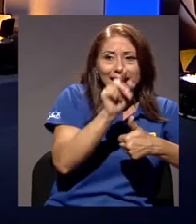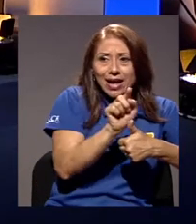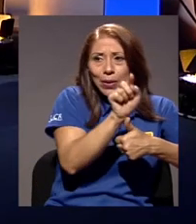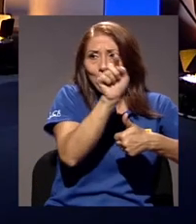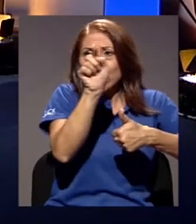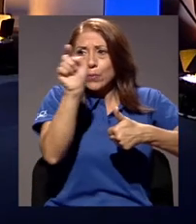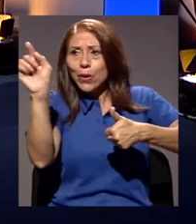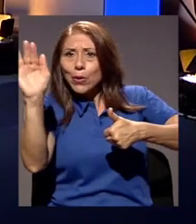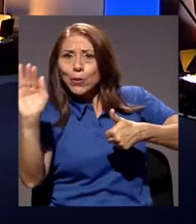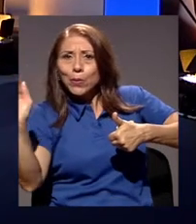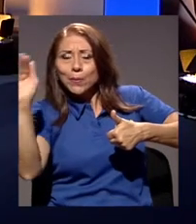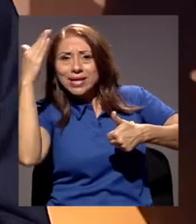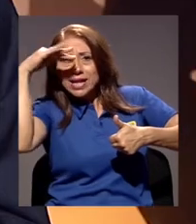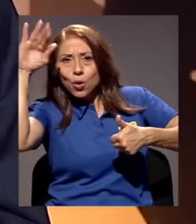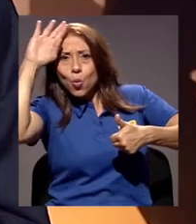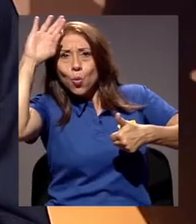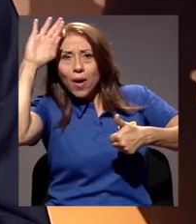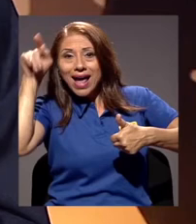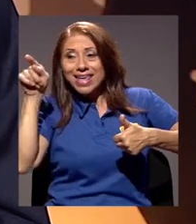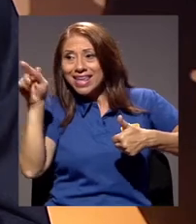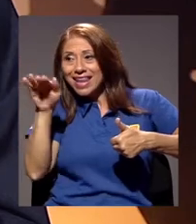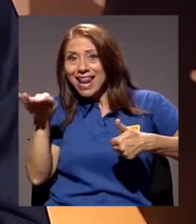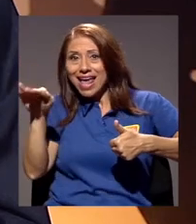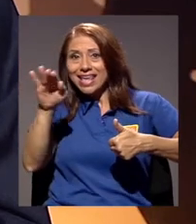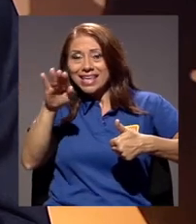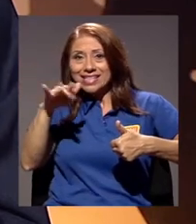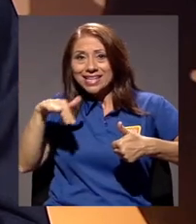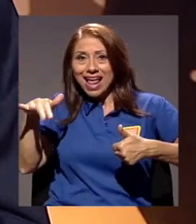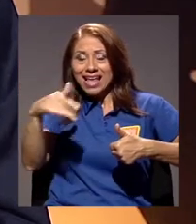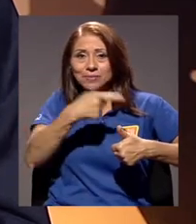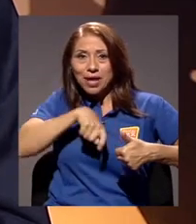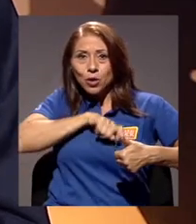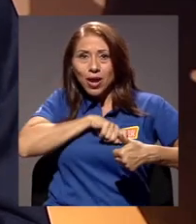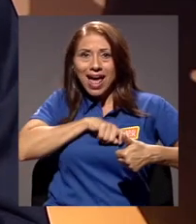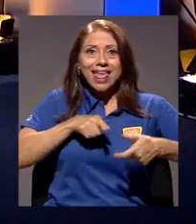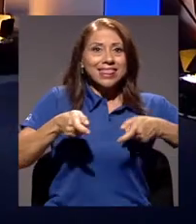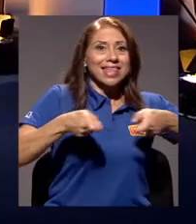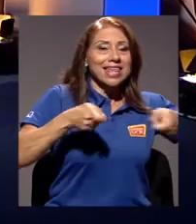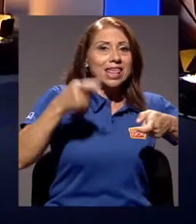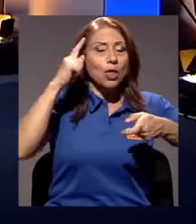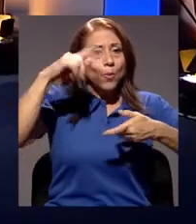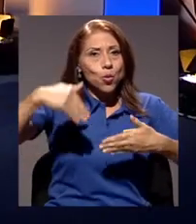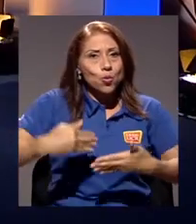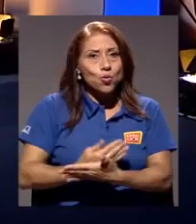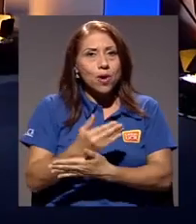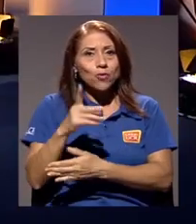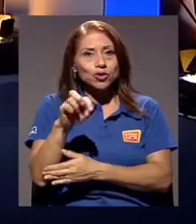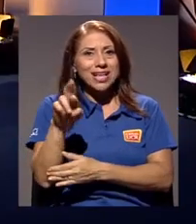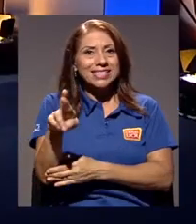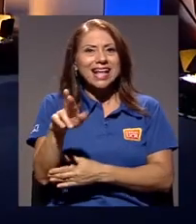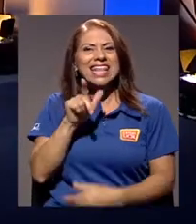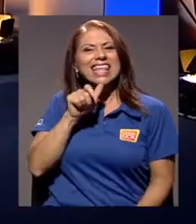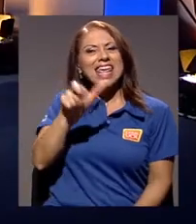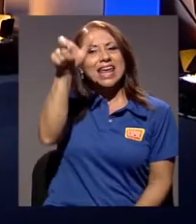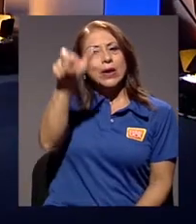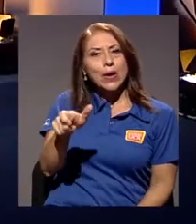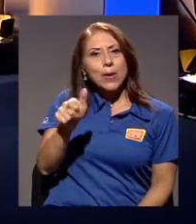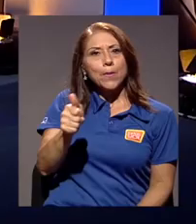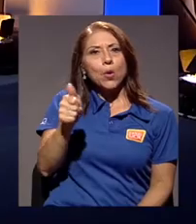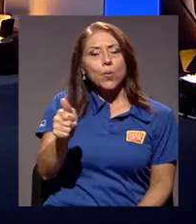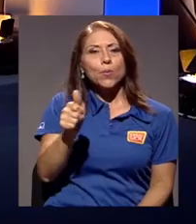que sería dirigido por un nuevo césar y ese nuevo césar sería el propio william walker